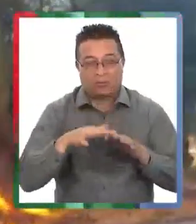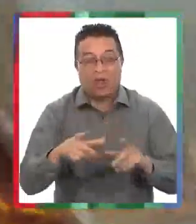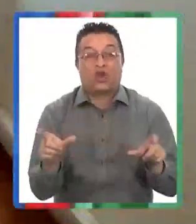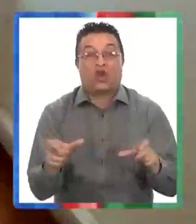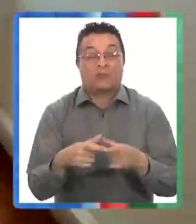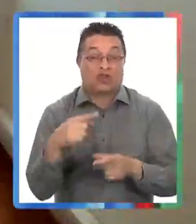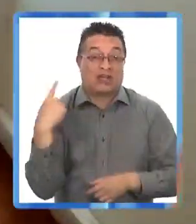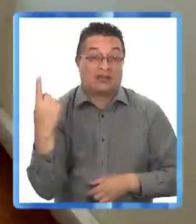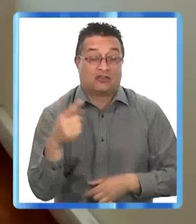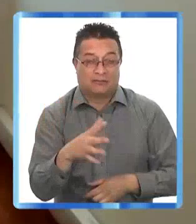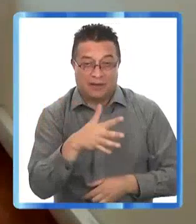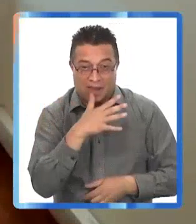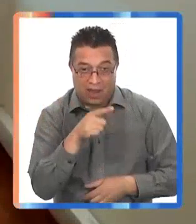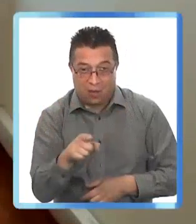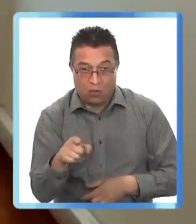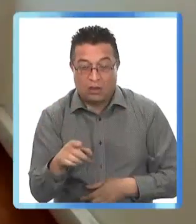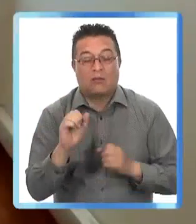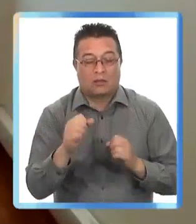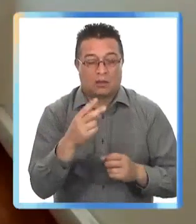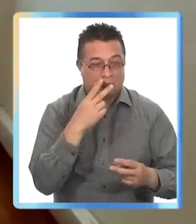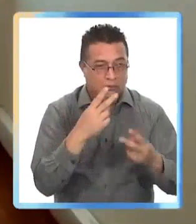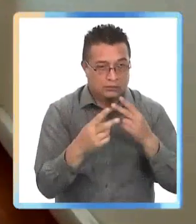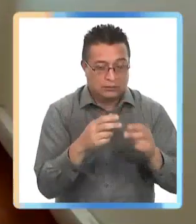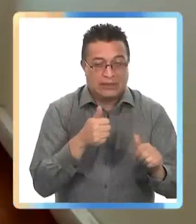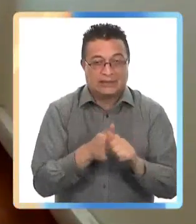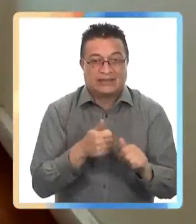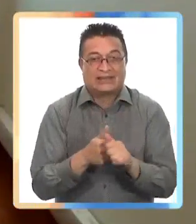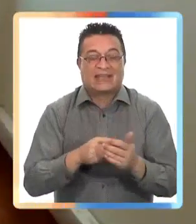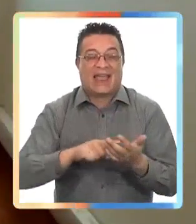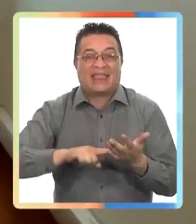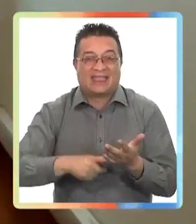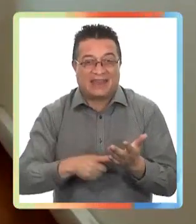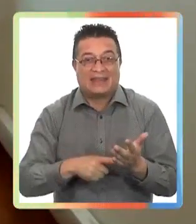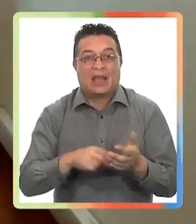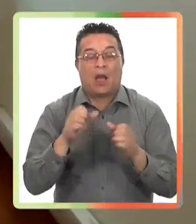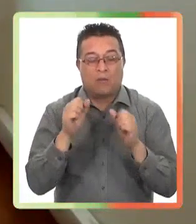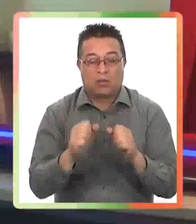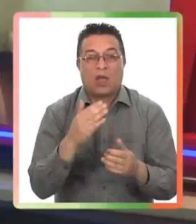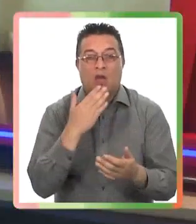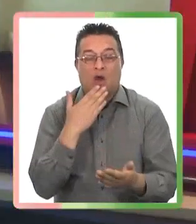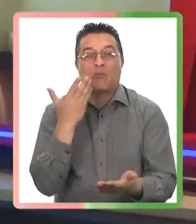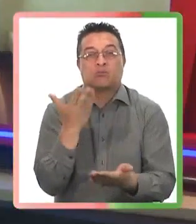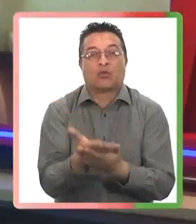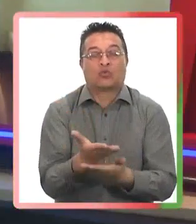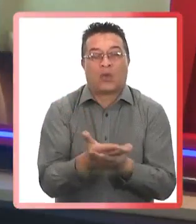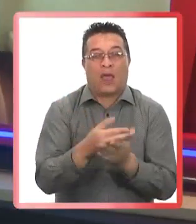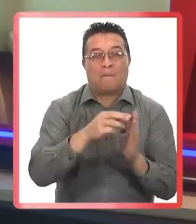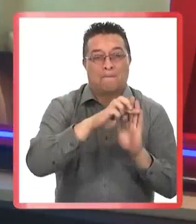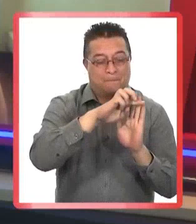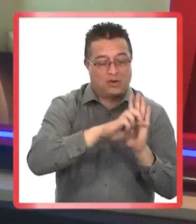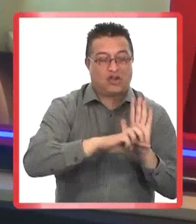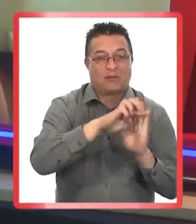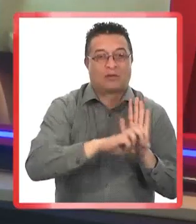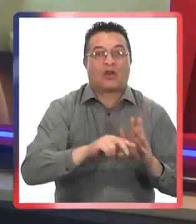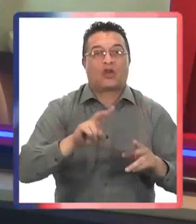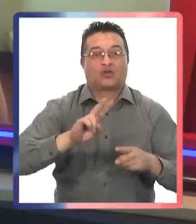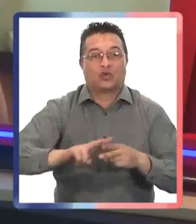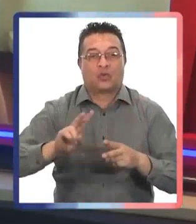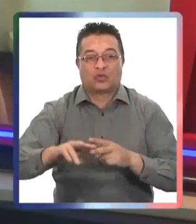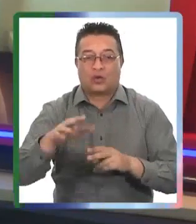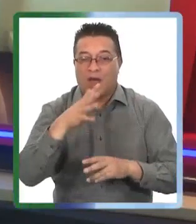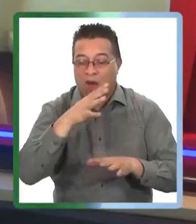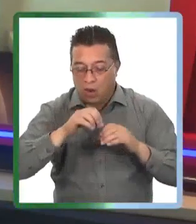productores para que puedan postular sus proyectos y tener soluciones de riego. Y en ese sentido estamos puestos con